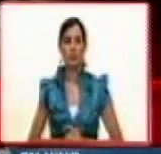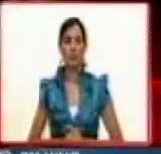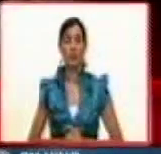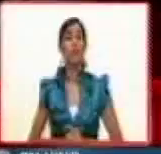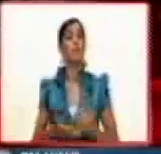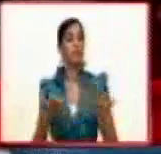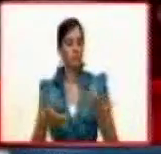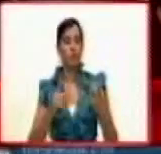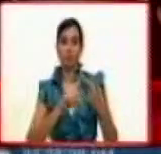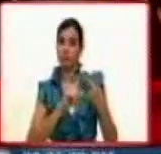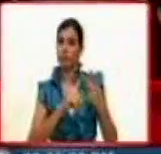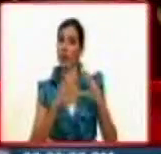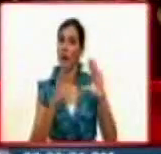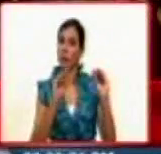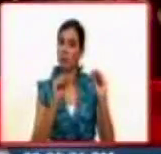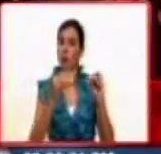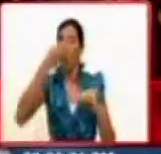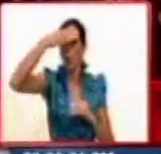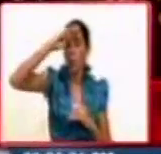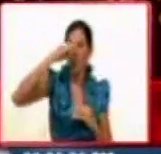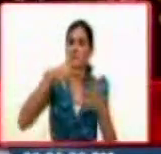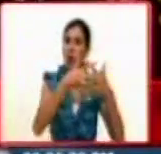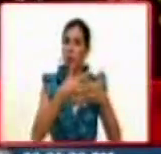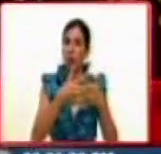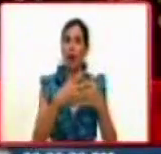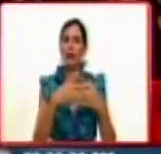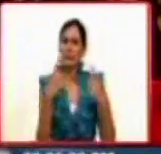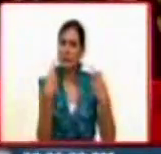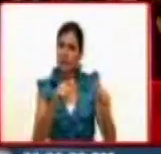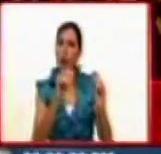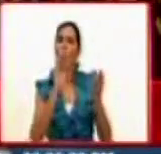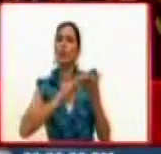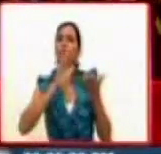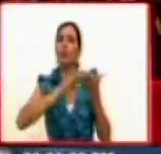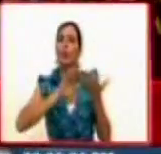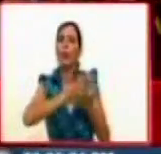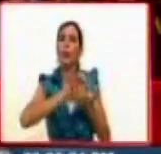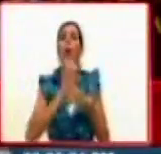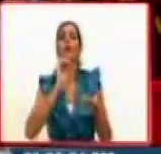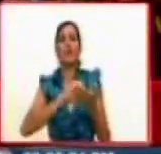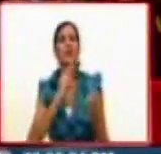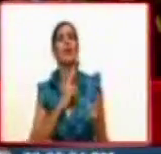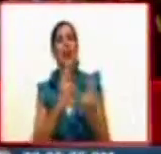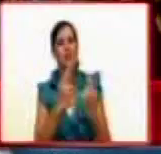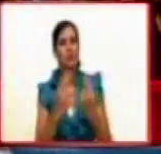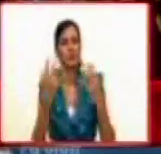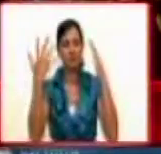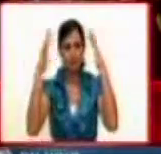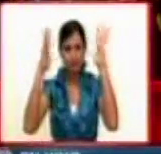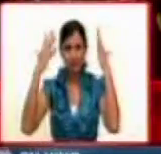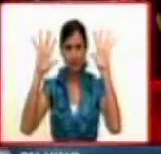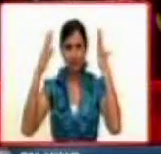Las conversaciones entre Cuba y Estados Unidos para reanudar sus relaciones diplomáticas.